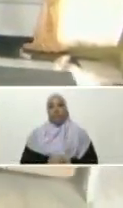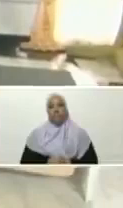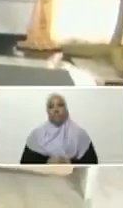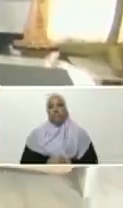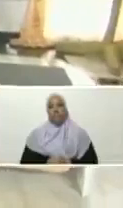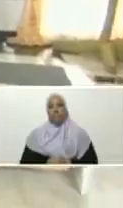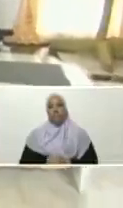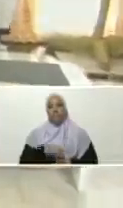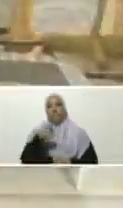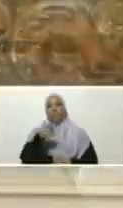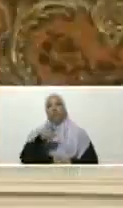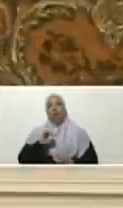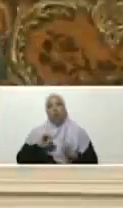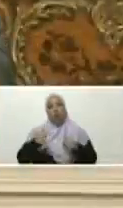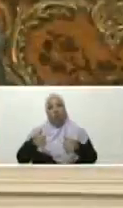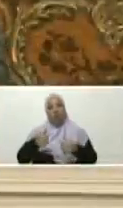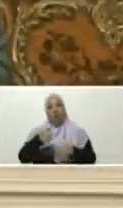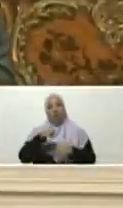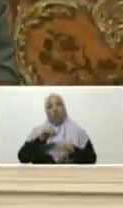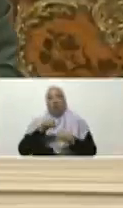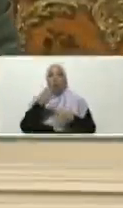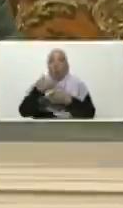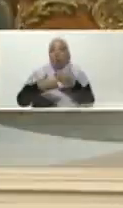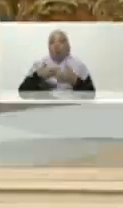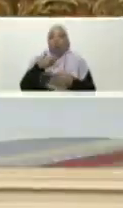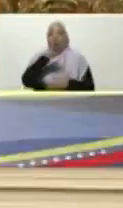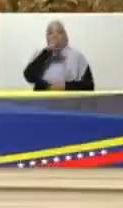intentaré hablar en español, así que